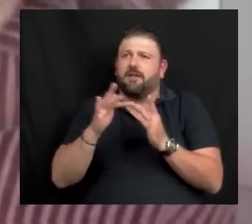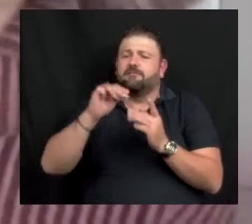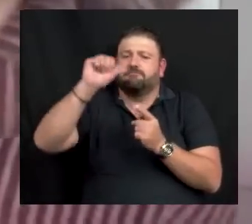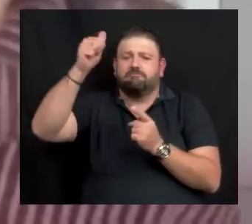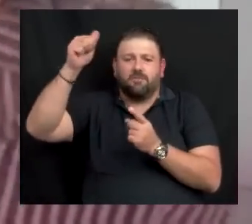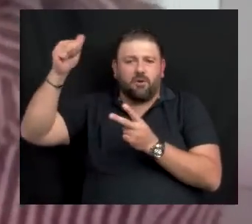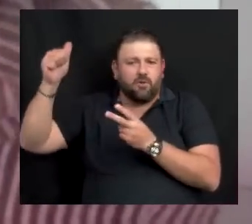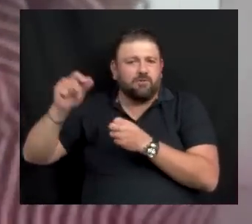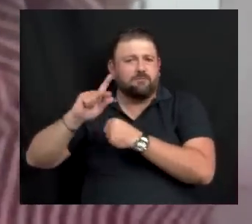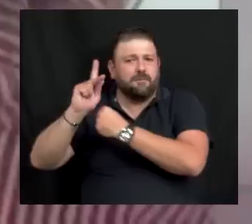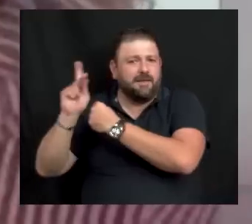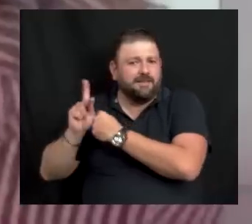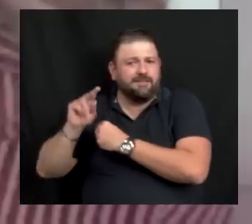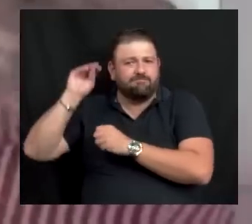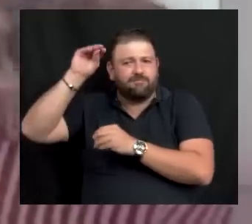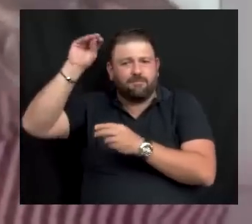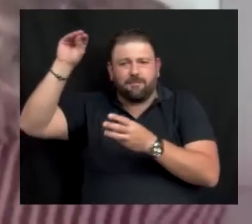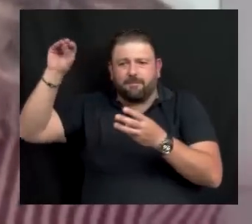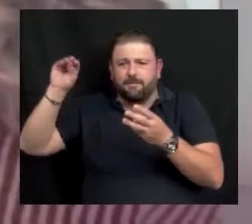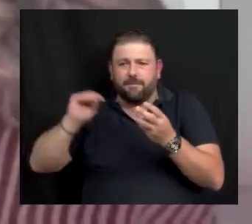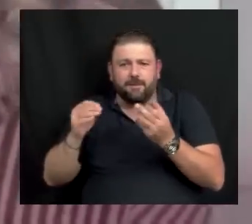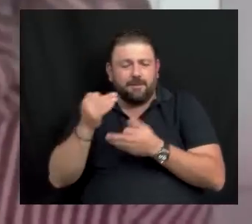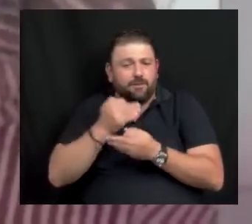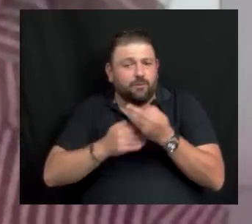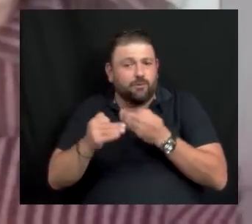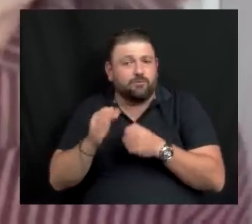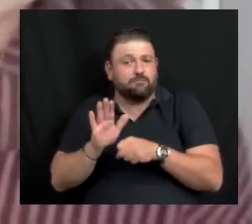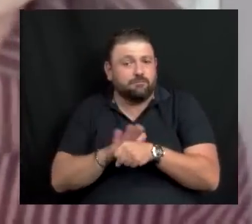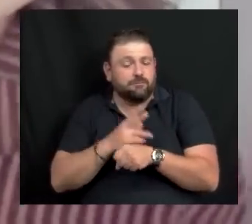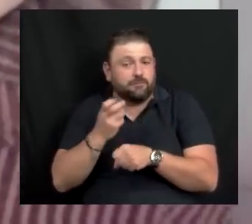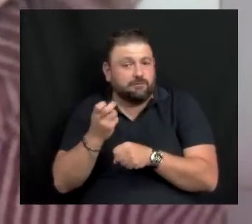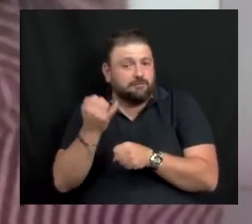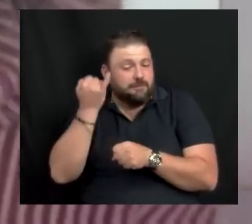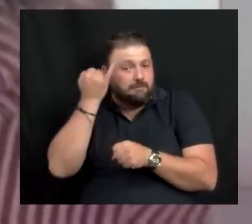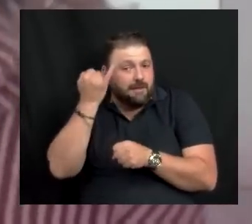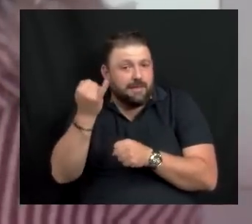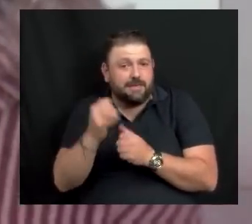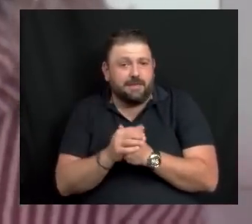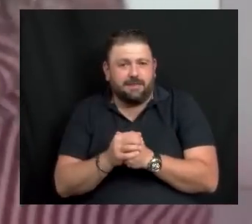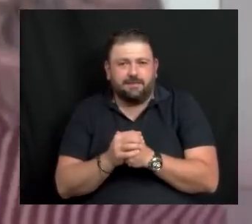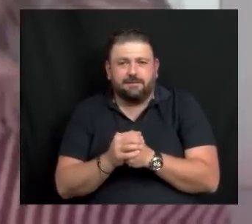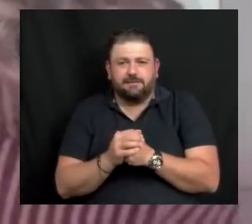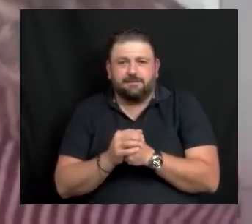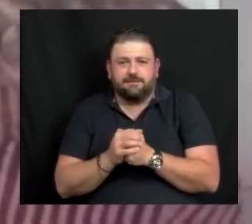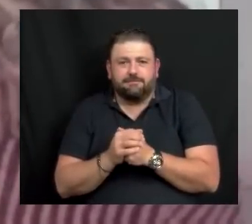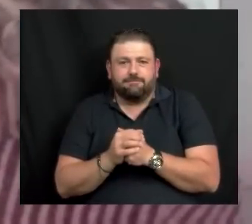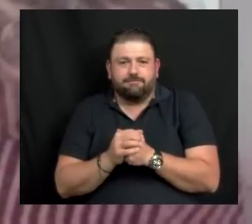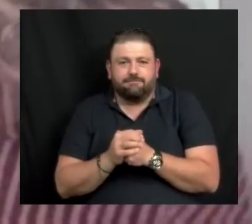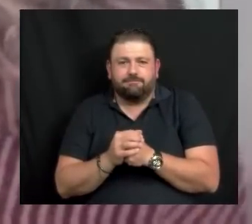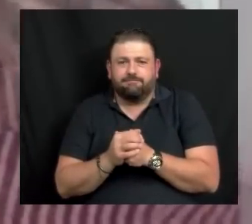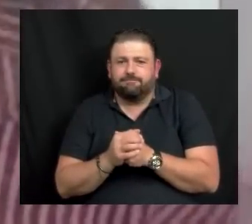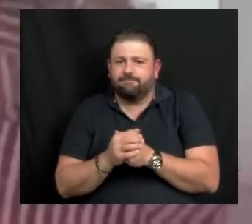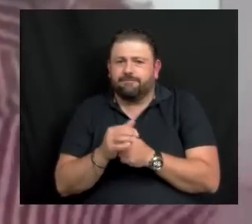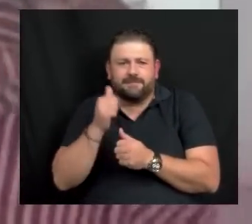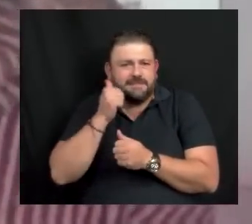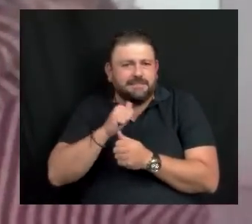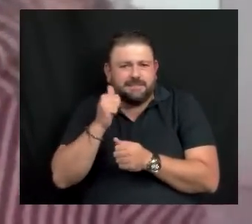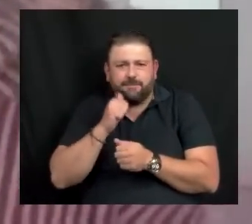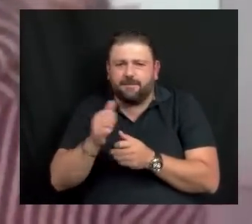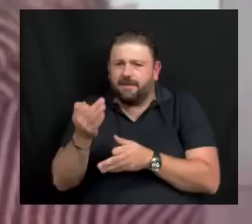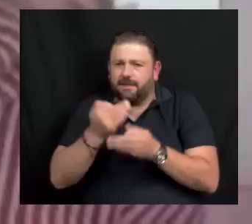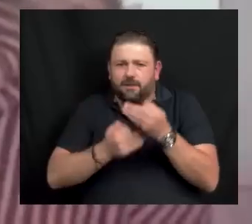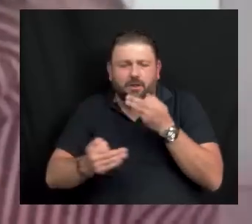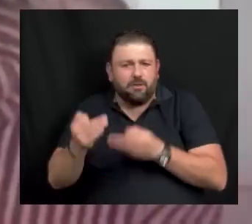Perú, Medellín, Colombia, van a tener extravaganas entre febrero, marzo y abril. Entonces, inclusive puedes